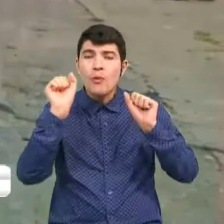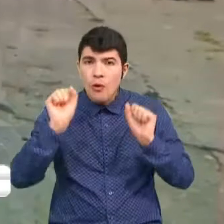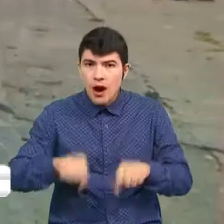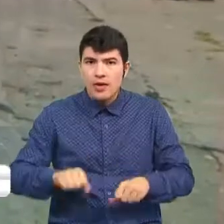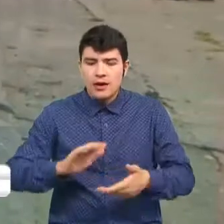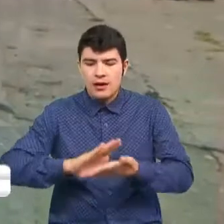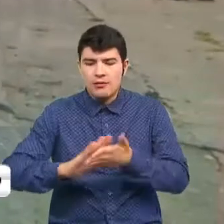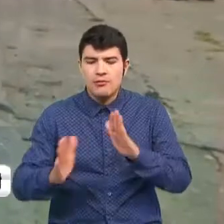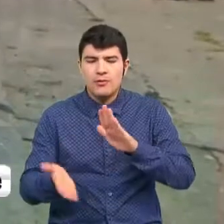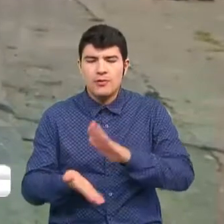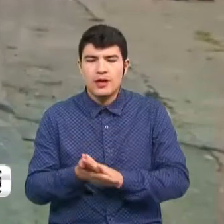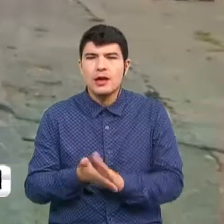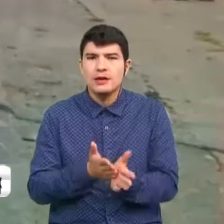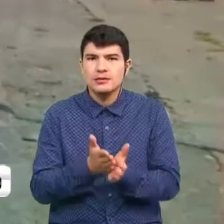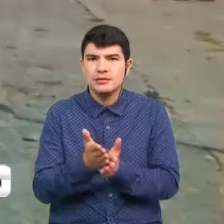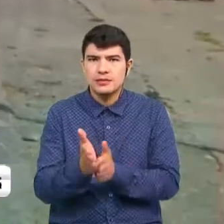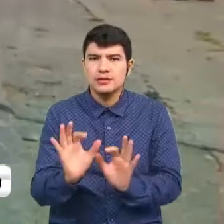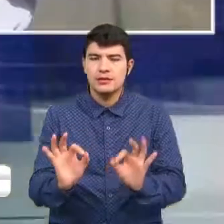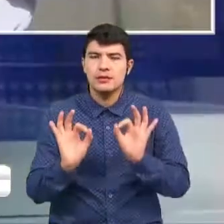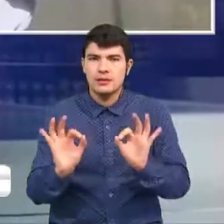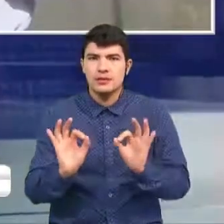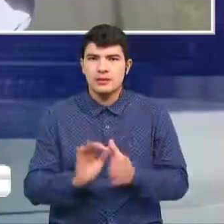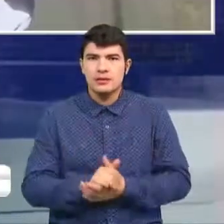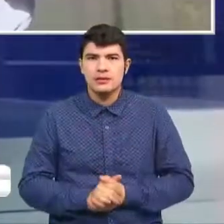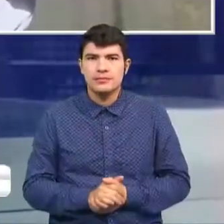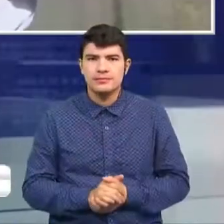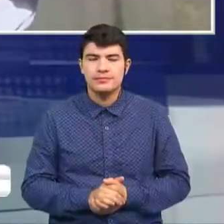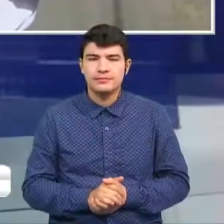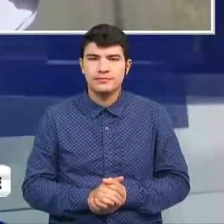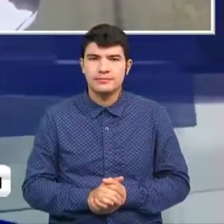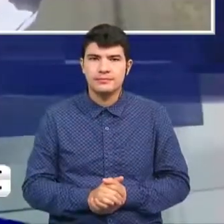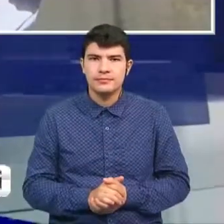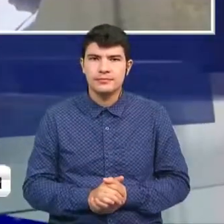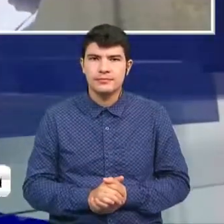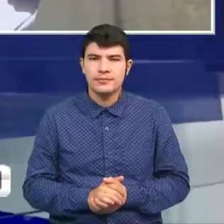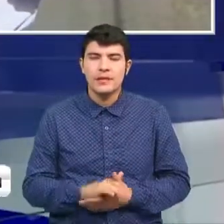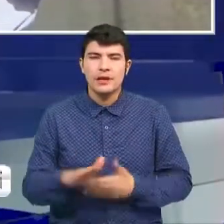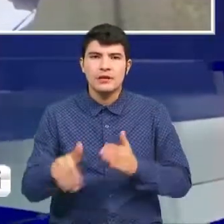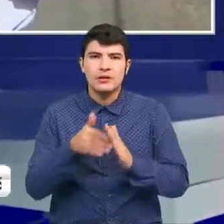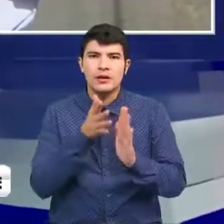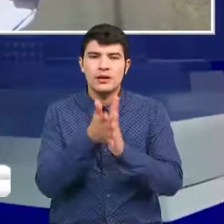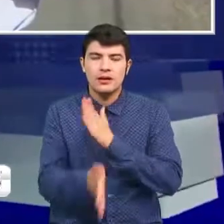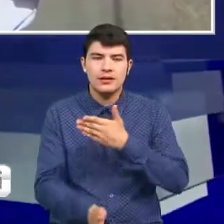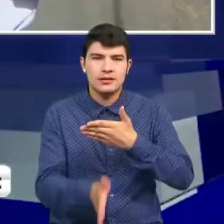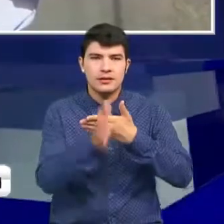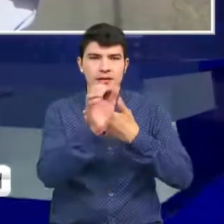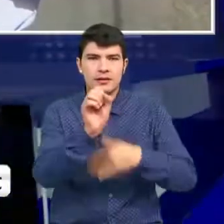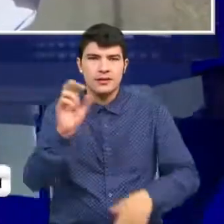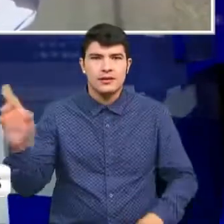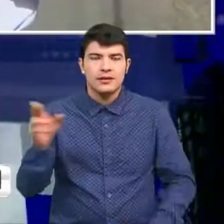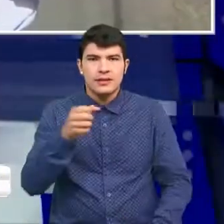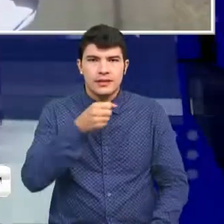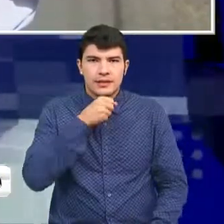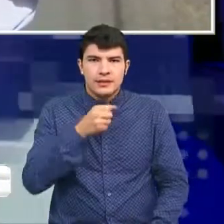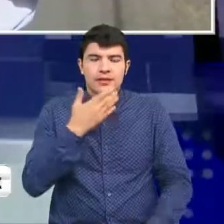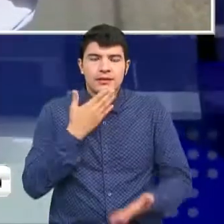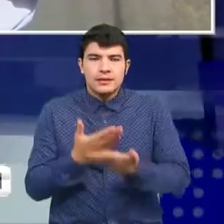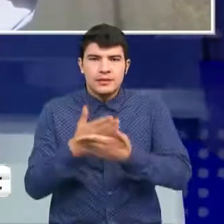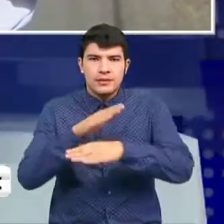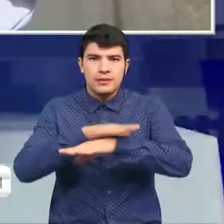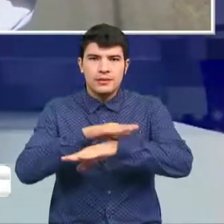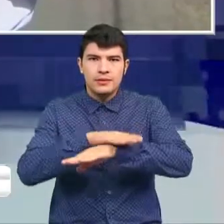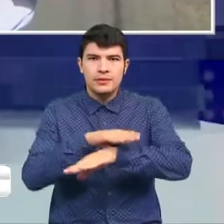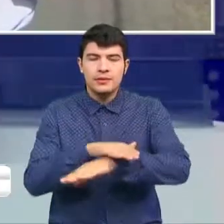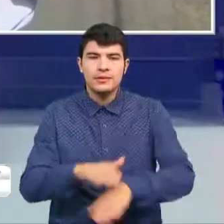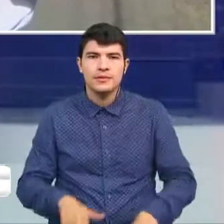la comunidad no siga viéndose perjudicada desde el corregimiento de guamachito en el municipio del carmen en norte de santander con la cámara de jesús zúñiga raúl rolando